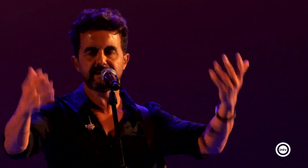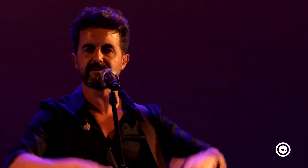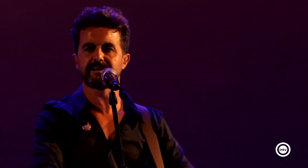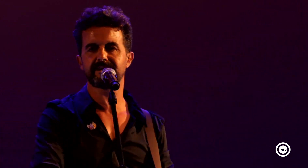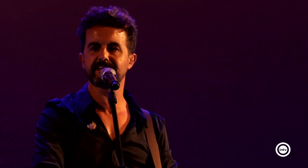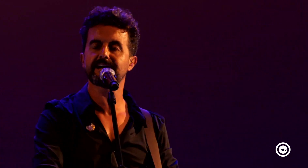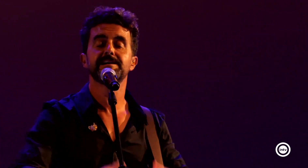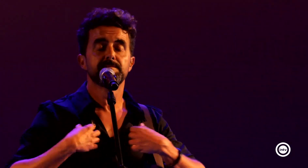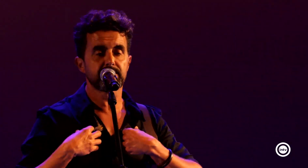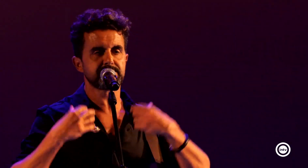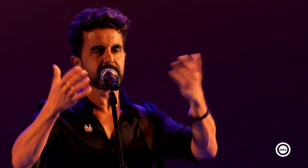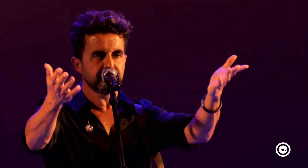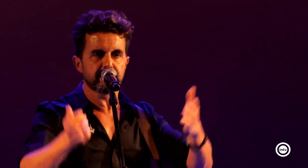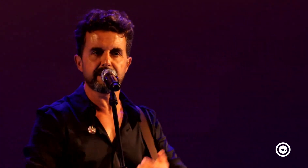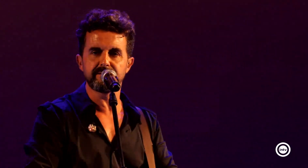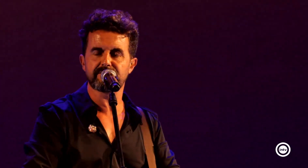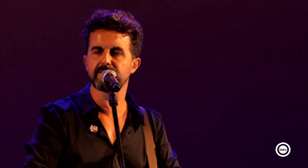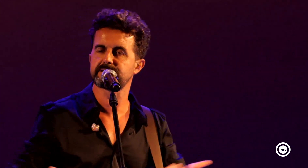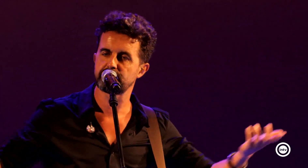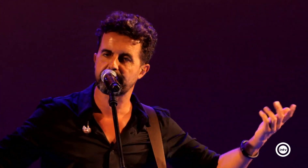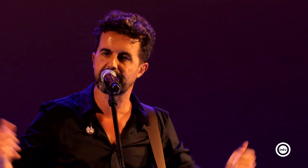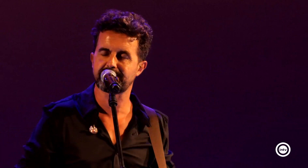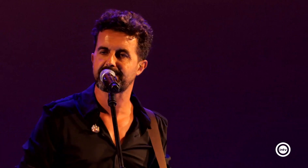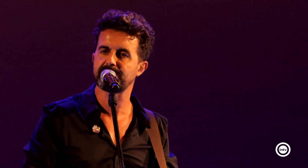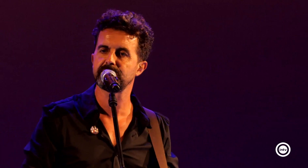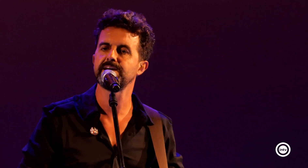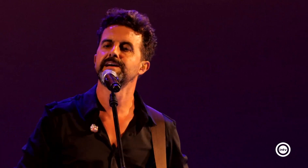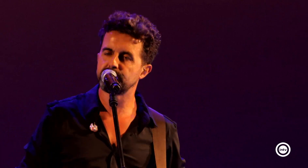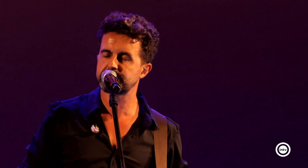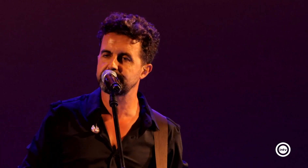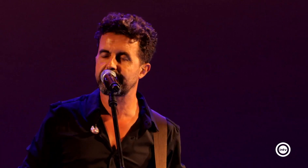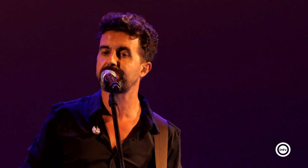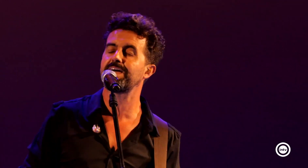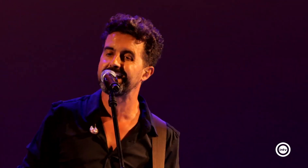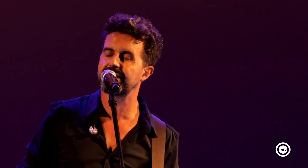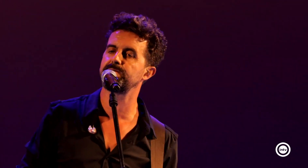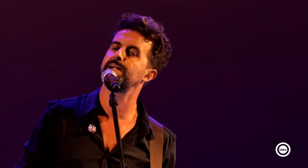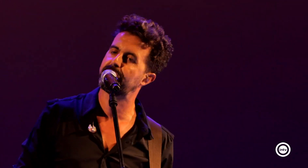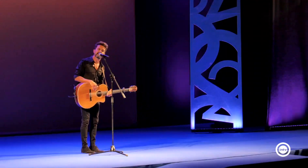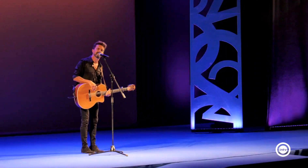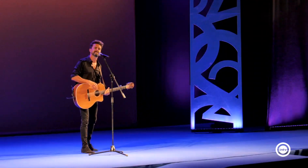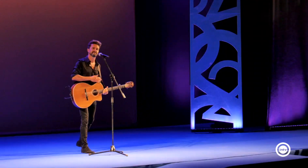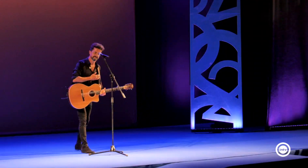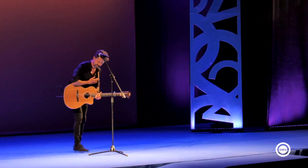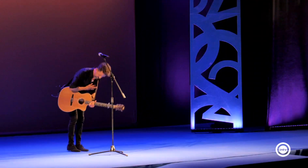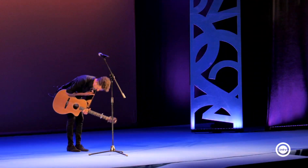en dinero, en energía. Por eso, mi total admiración, ha sido un placer estar aquí hoy. Muchísimas gracias y larga vida a